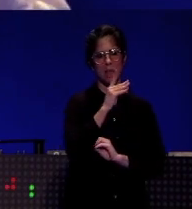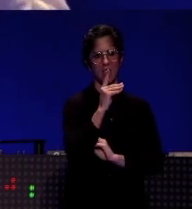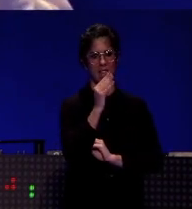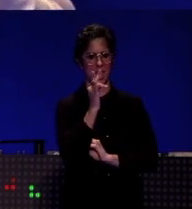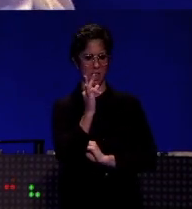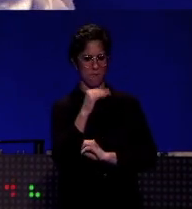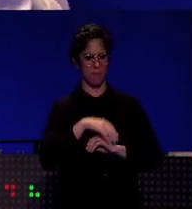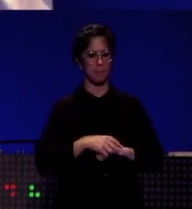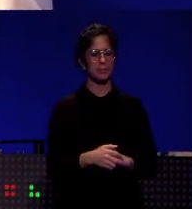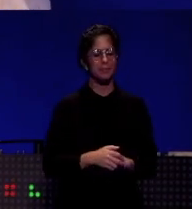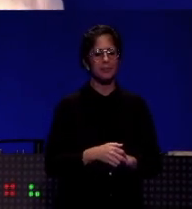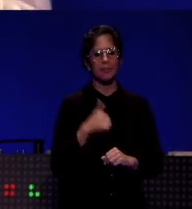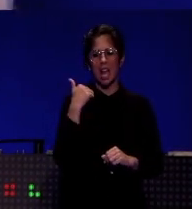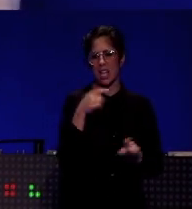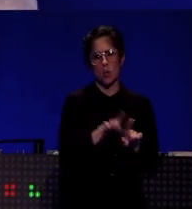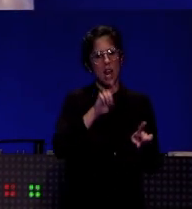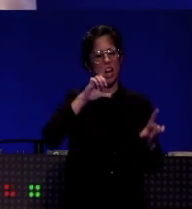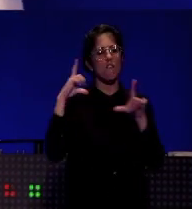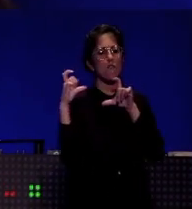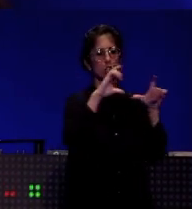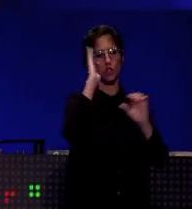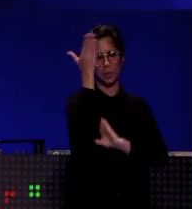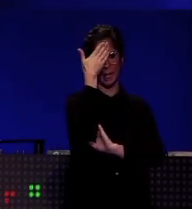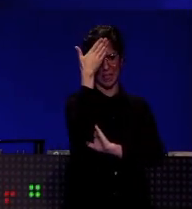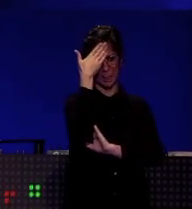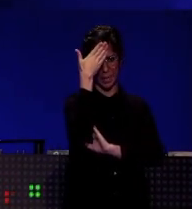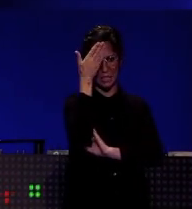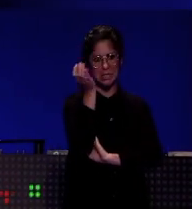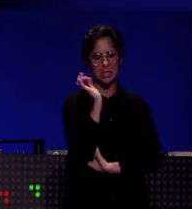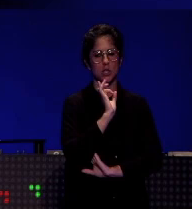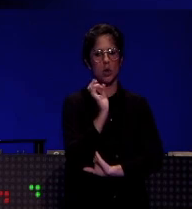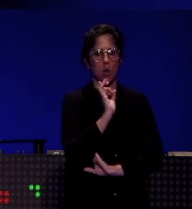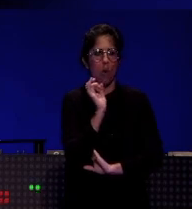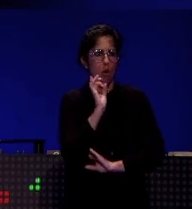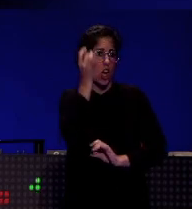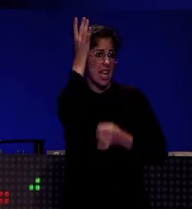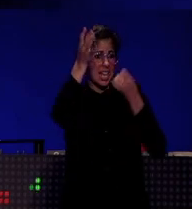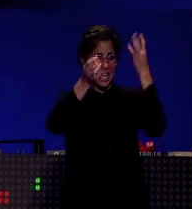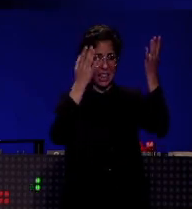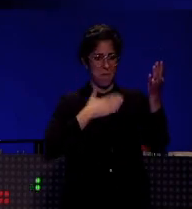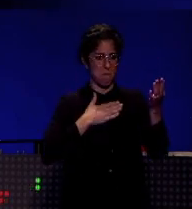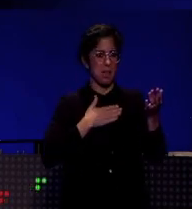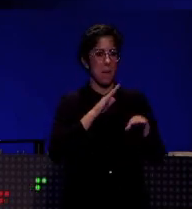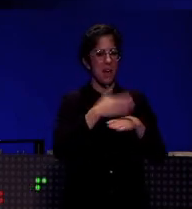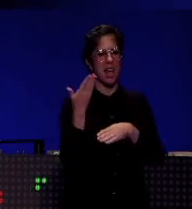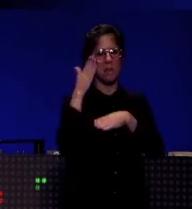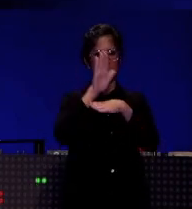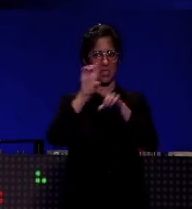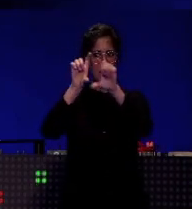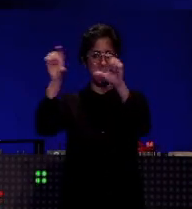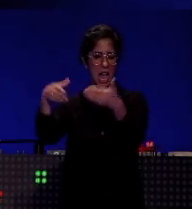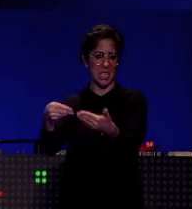las principales fotos las principales ideas que quieren que quieres transmitir a los clientes para presentarte ya seas